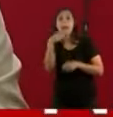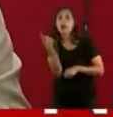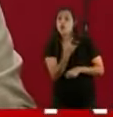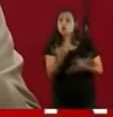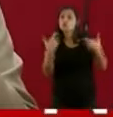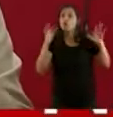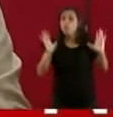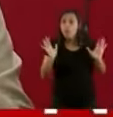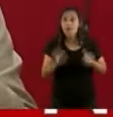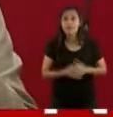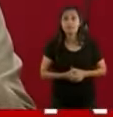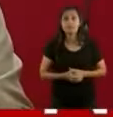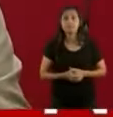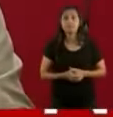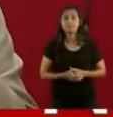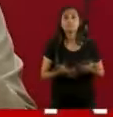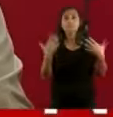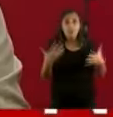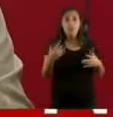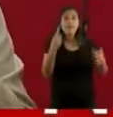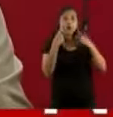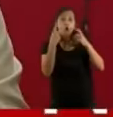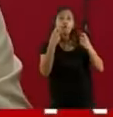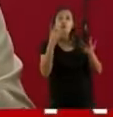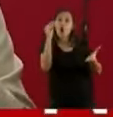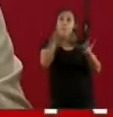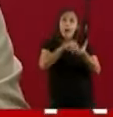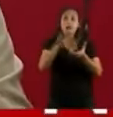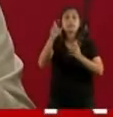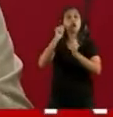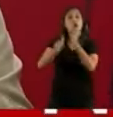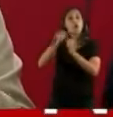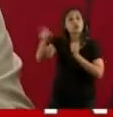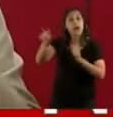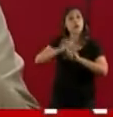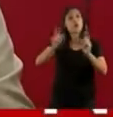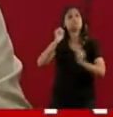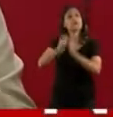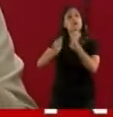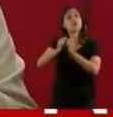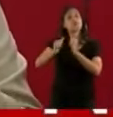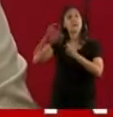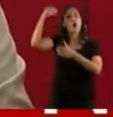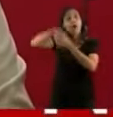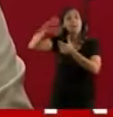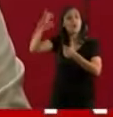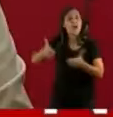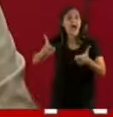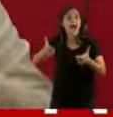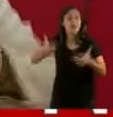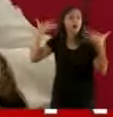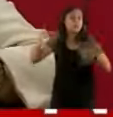nos permita tener la capacidad de controlar que la ciudad de Rosario no sea la ciudad con más armas de todo el